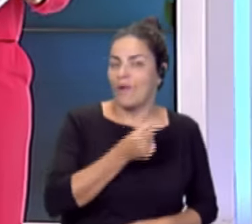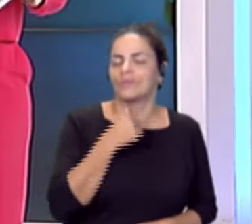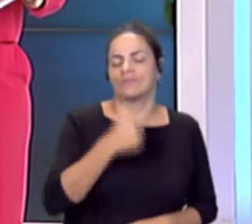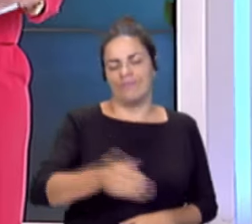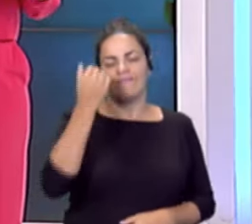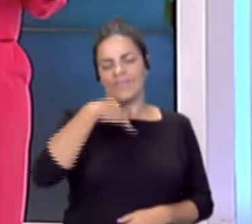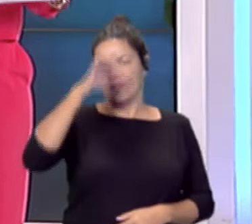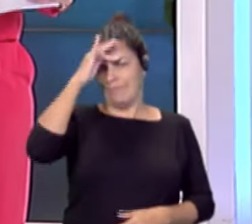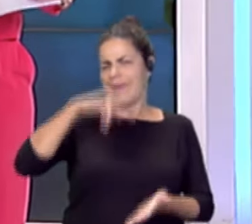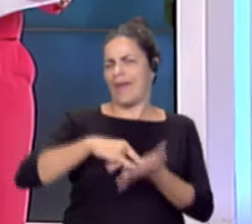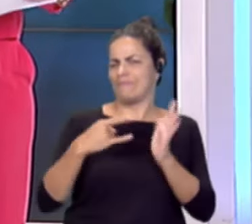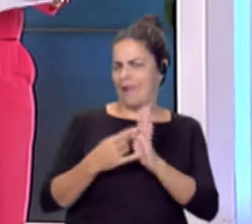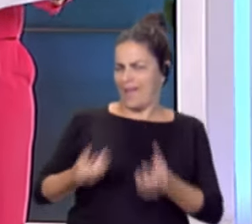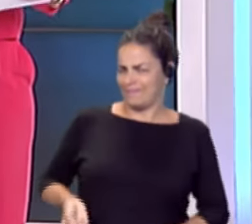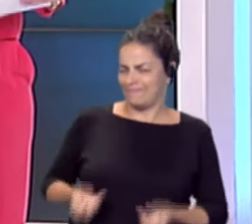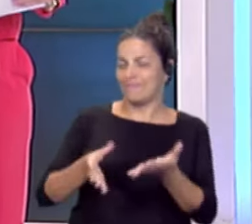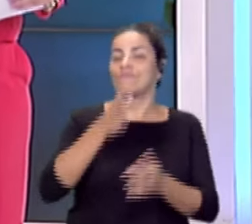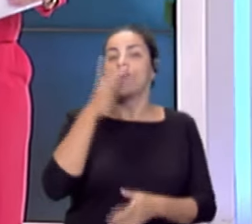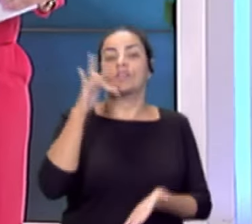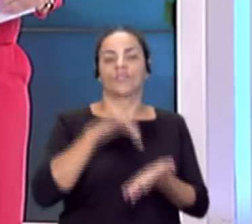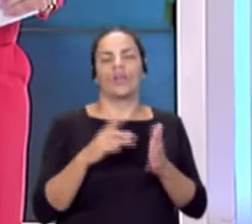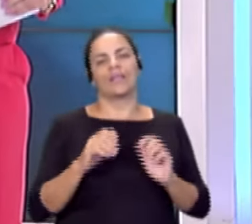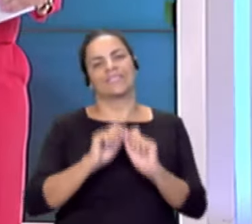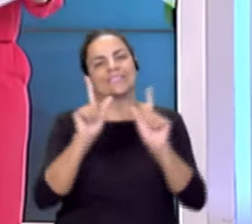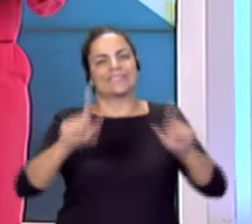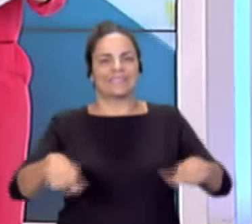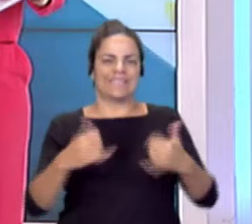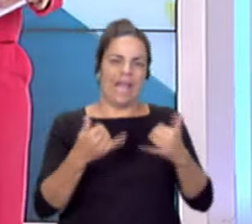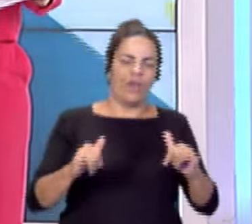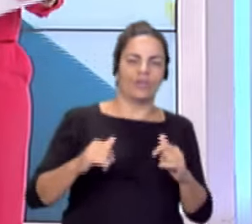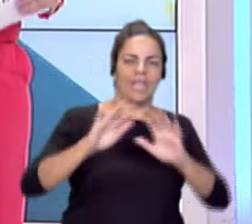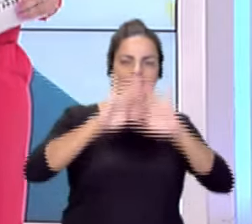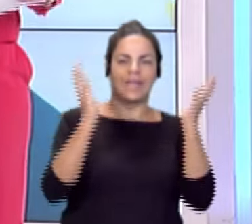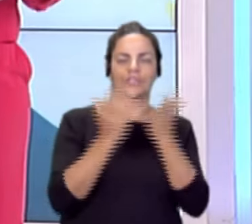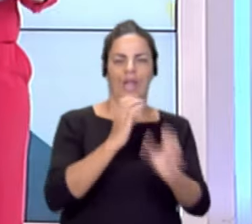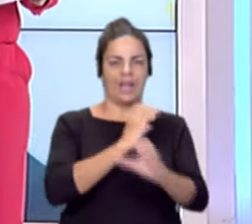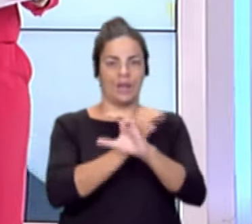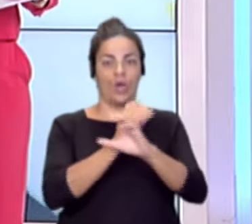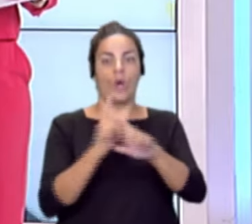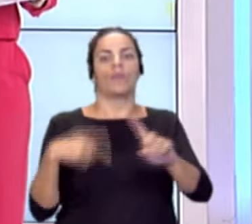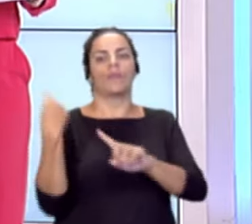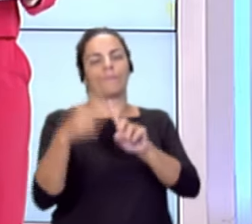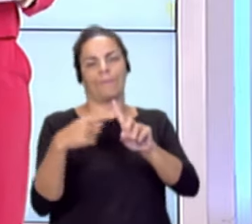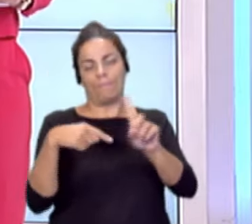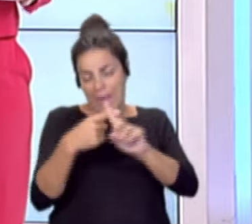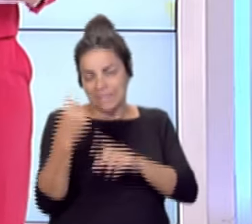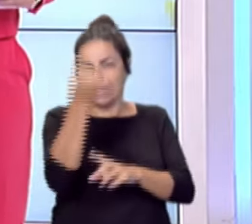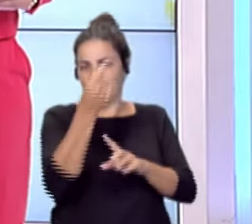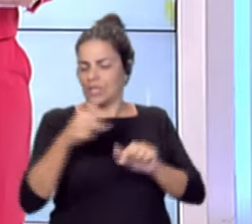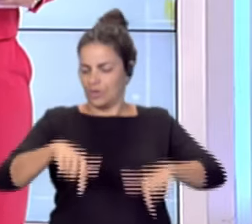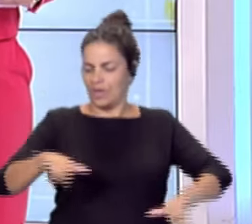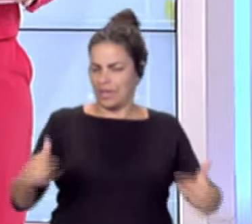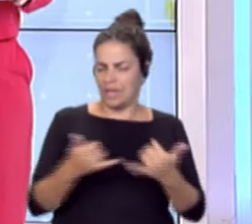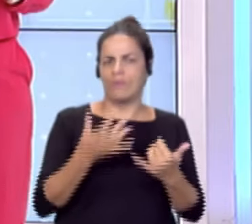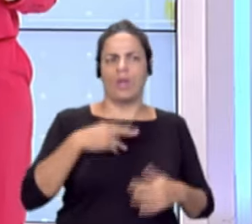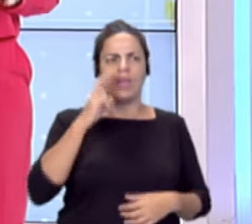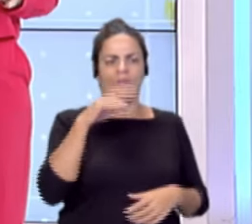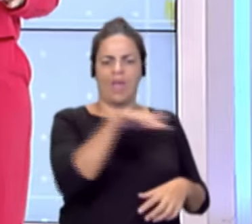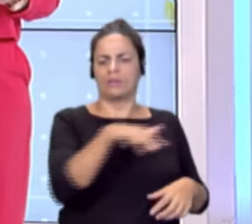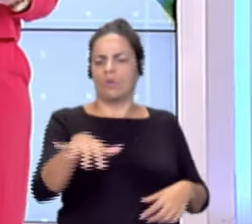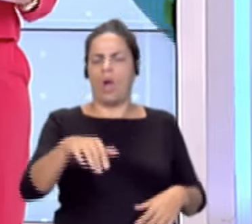semana y es que deben saber que se celebra el Salón Internacional del Cómic y la Ilustración en Tenerife. Pueden ver exposiciones en varias zonas de